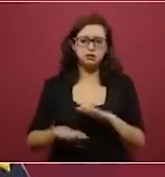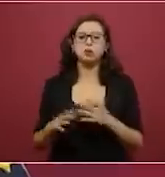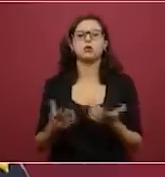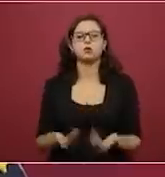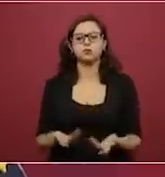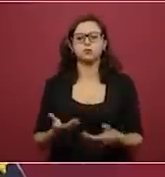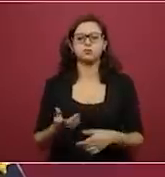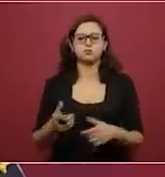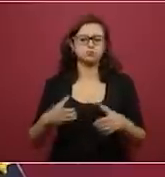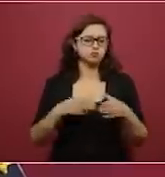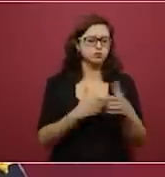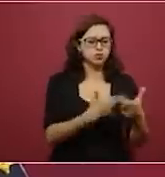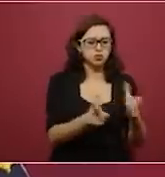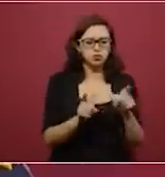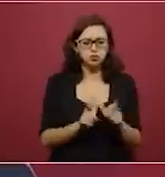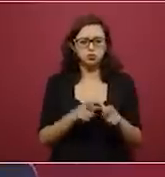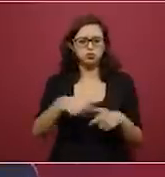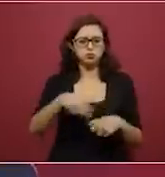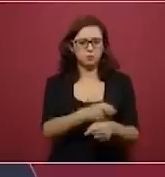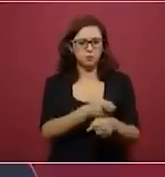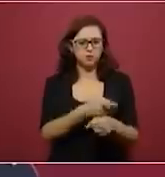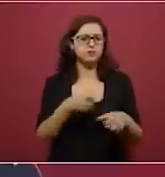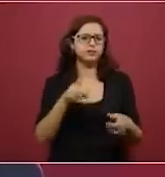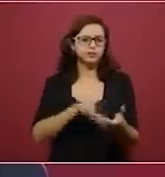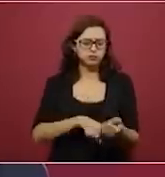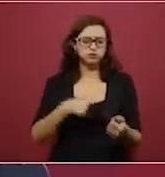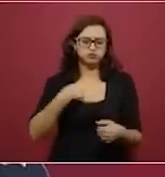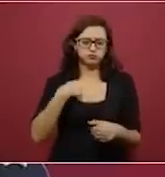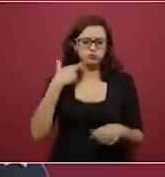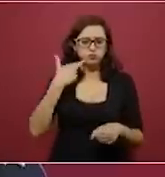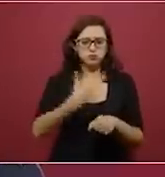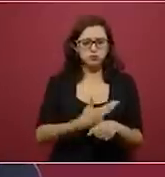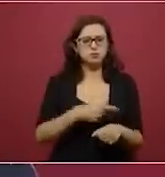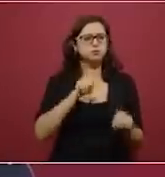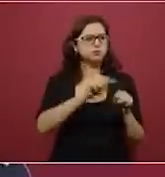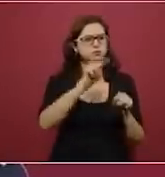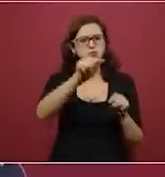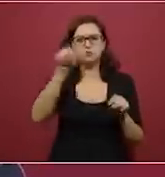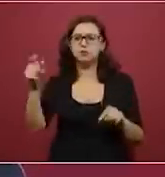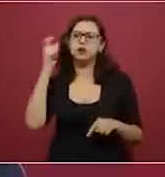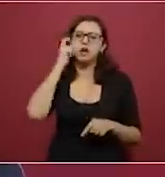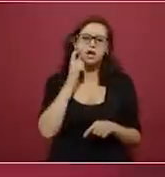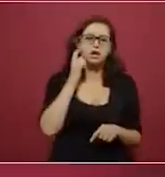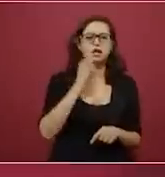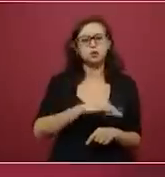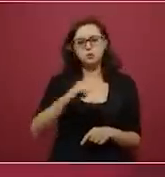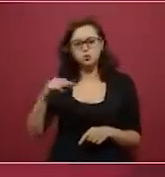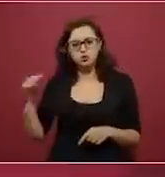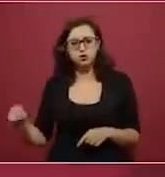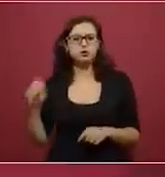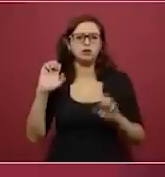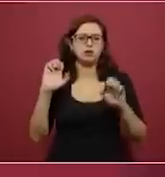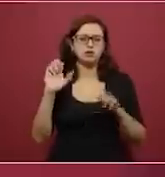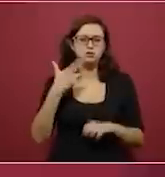de batallón de grupo de morteros en guerrero michoacán chihuahua